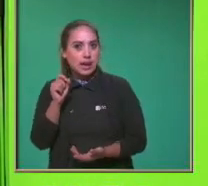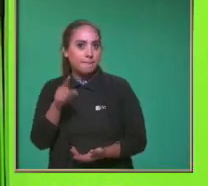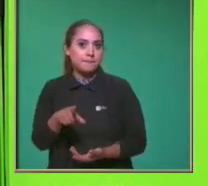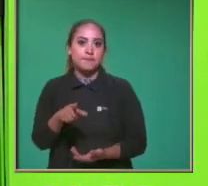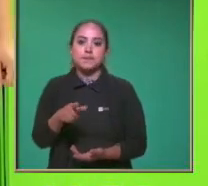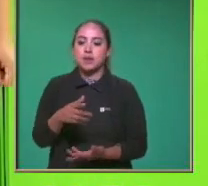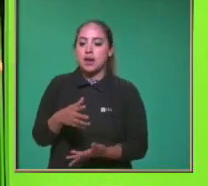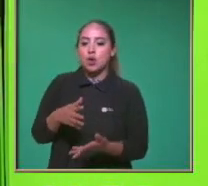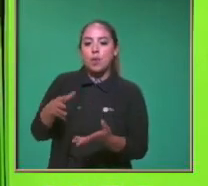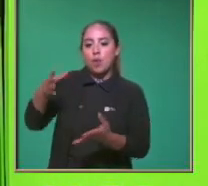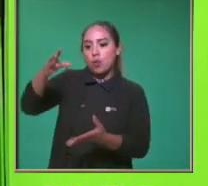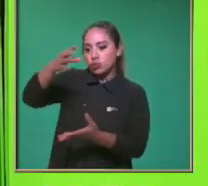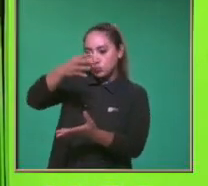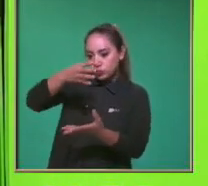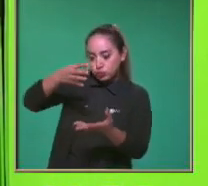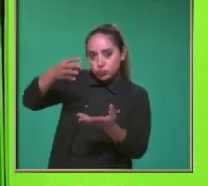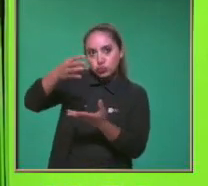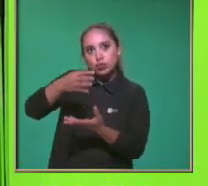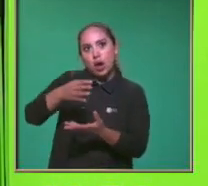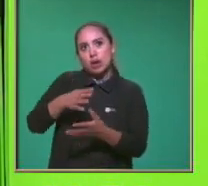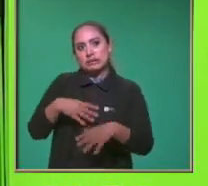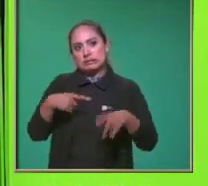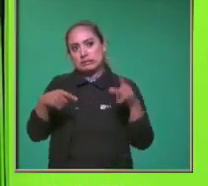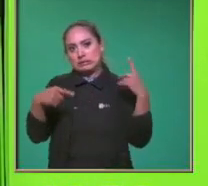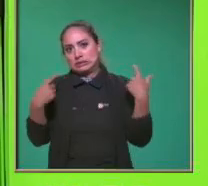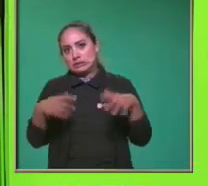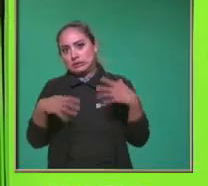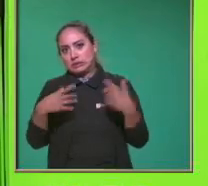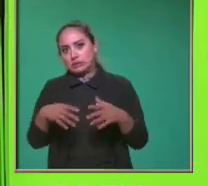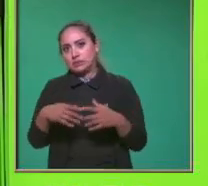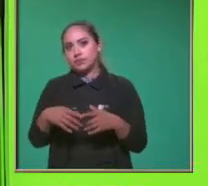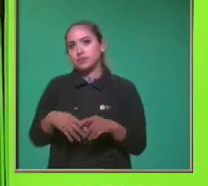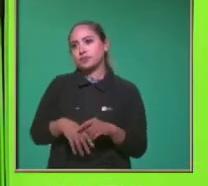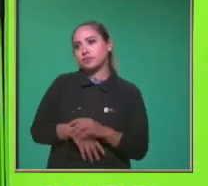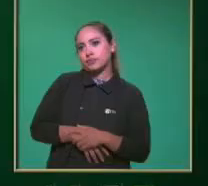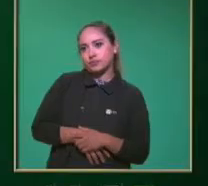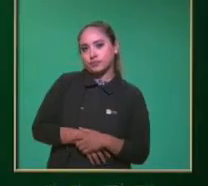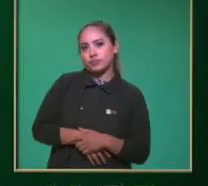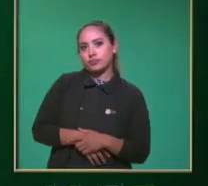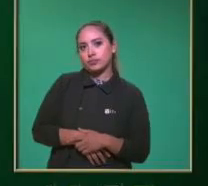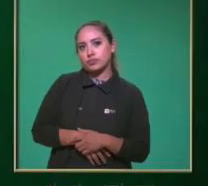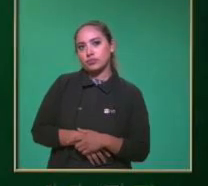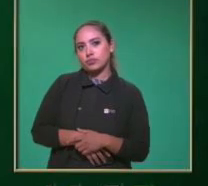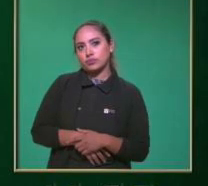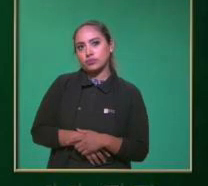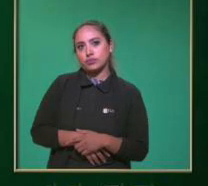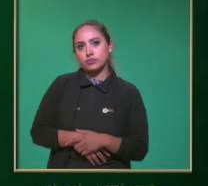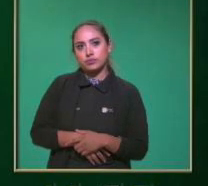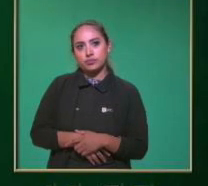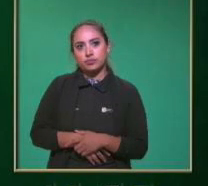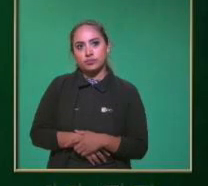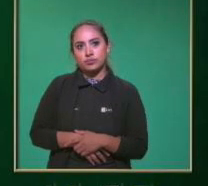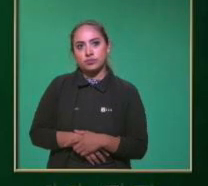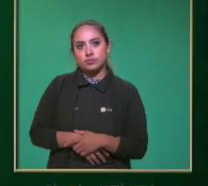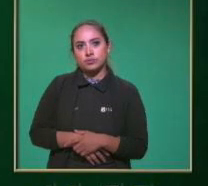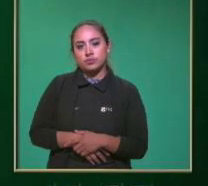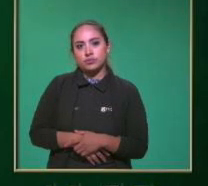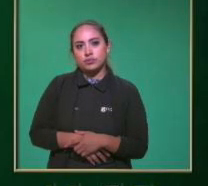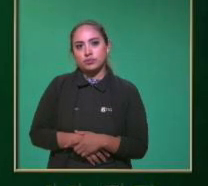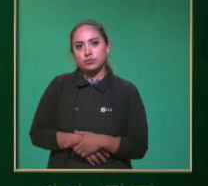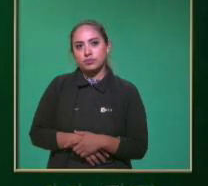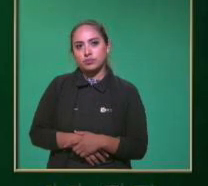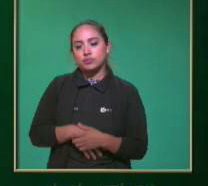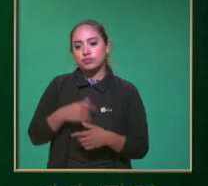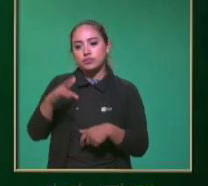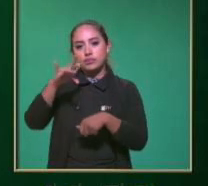que nos irriten la nariz. Vamos a avanzar en el sentido del tacto. ¿Qué escribió Laura? Pues bien. Laura